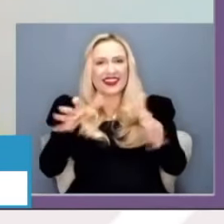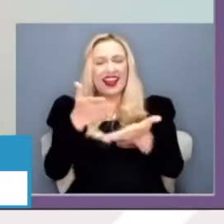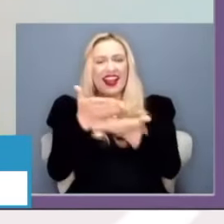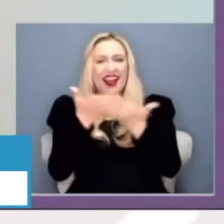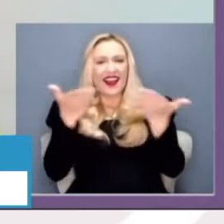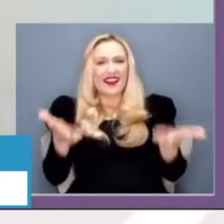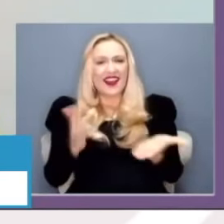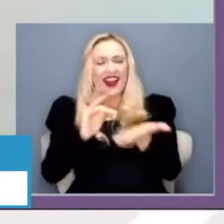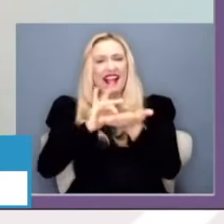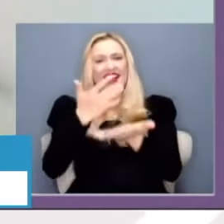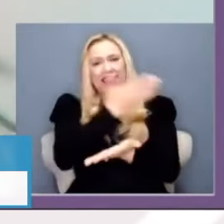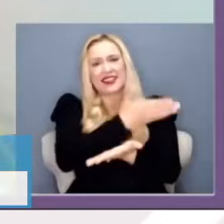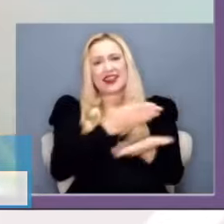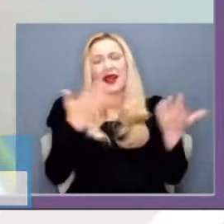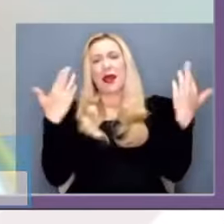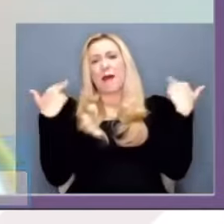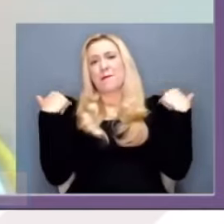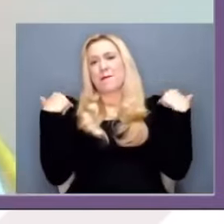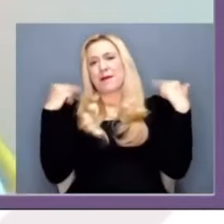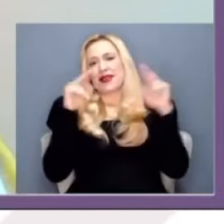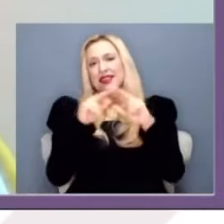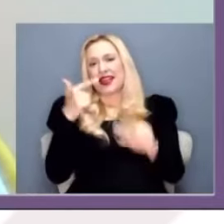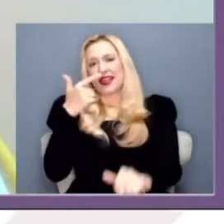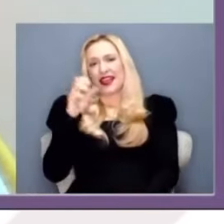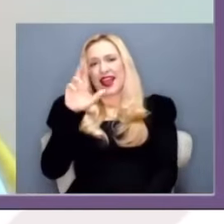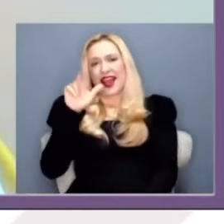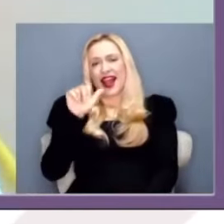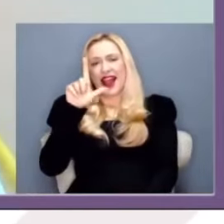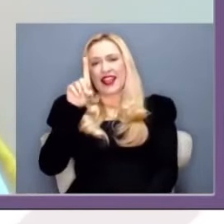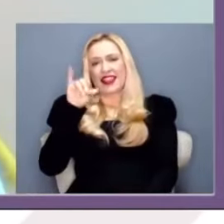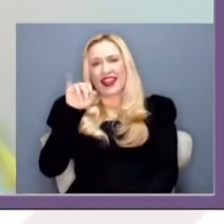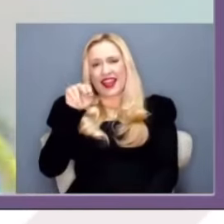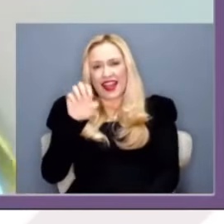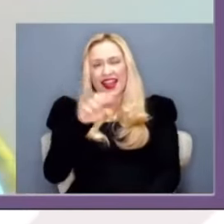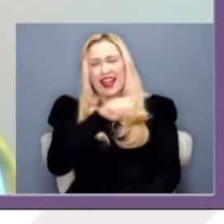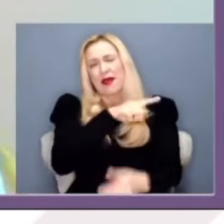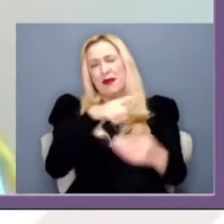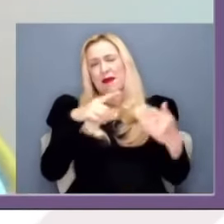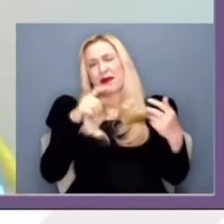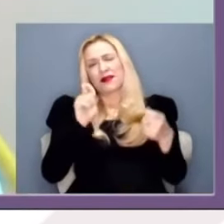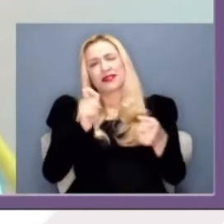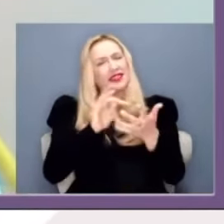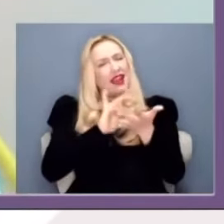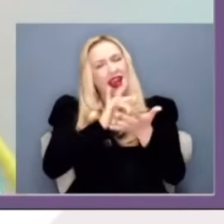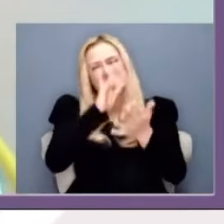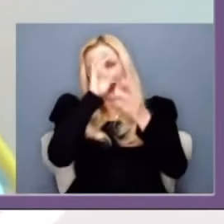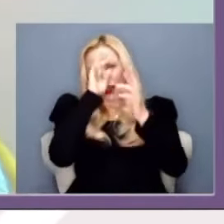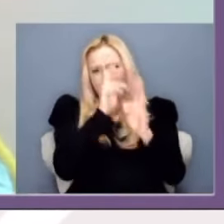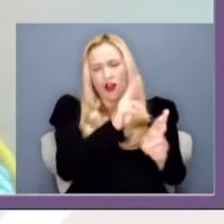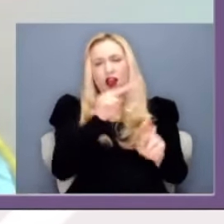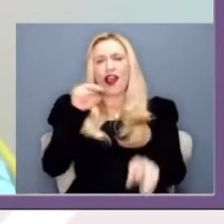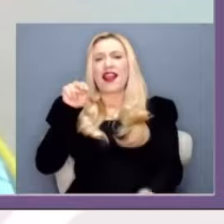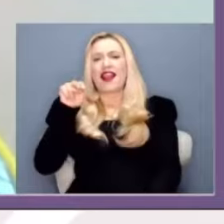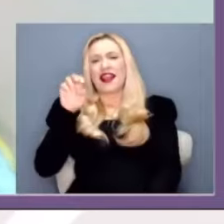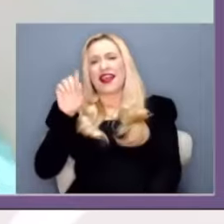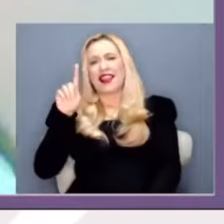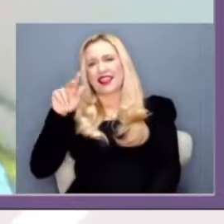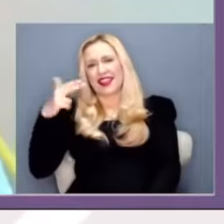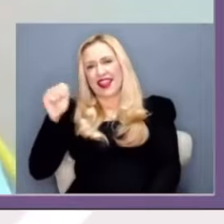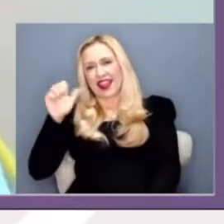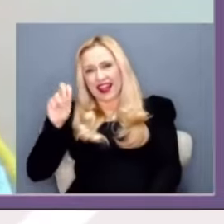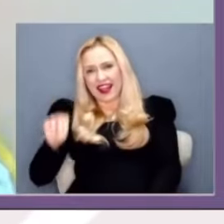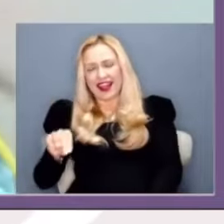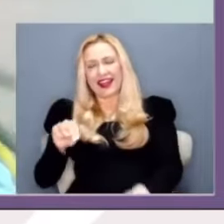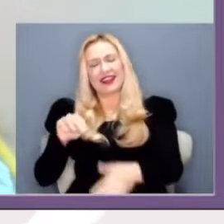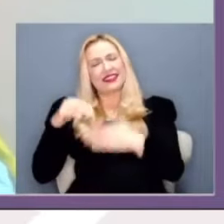Maestra Geraldina, presidenta del COPRED, un honor compartir con usted nuevamente. También Nathan, saludos, colega. Y pues, en efecto,